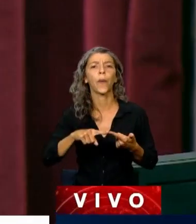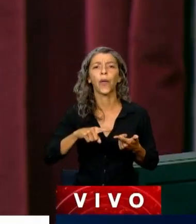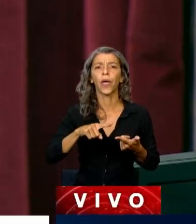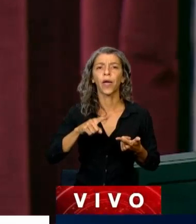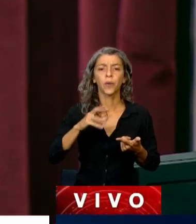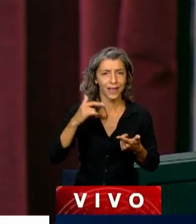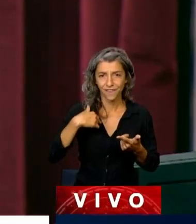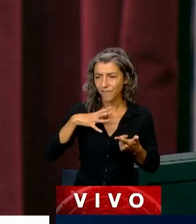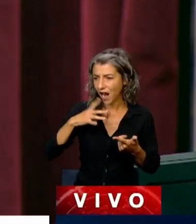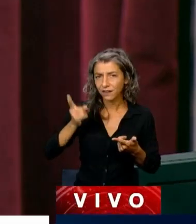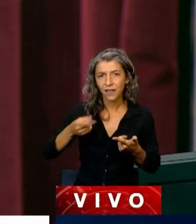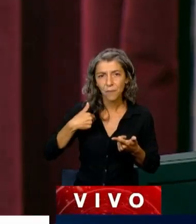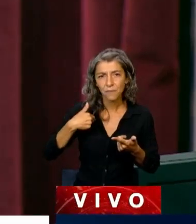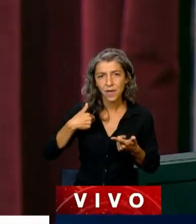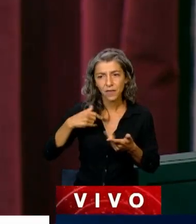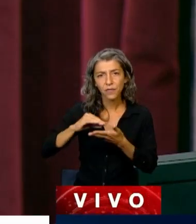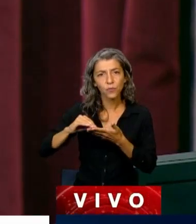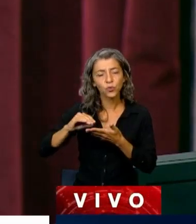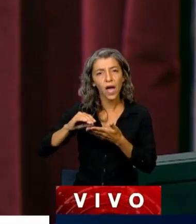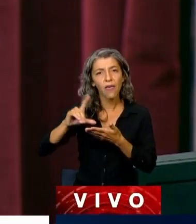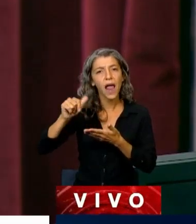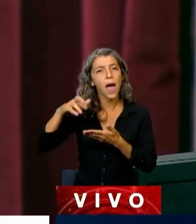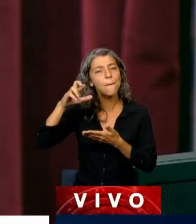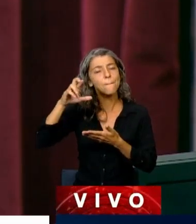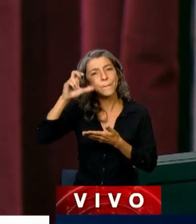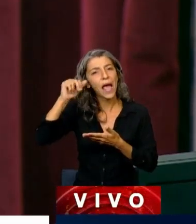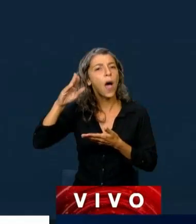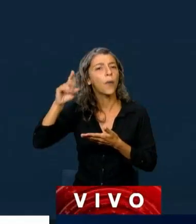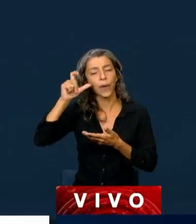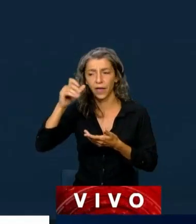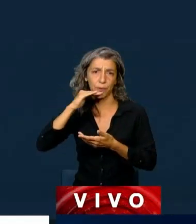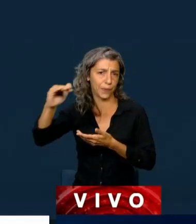Bueno, falta la diputada Lampreave, que le vamos a tomar el voto a viva voz.